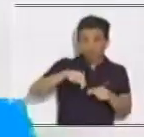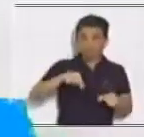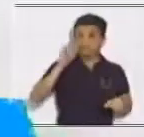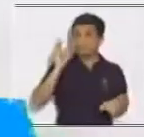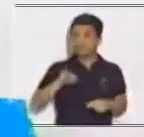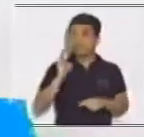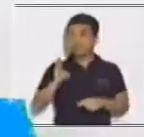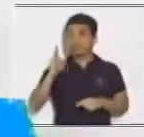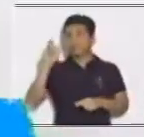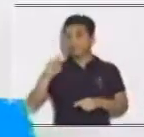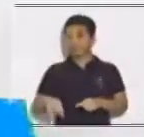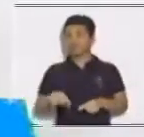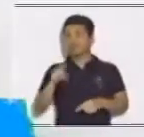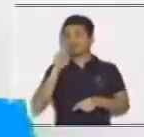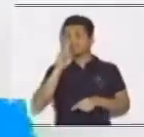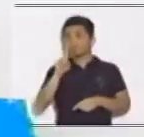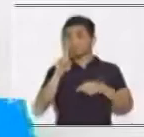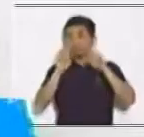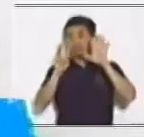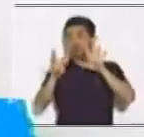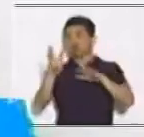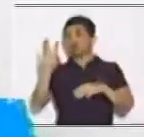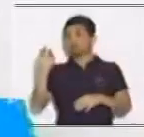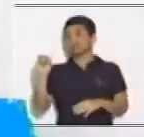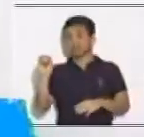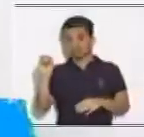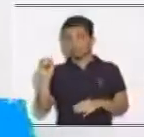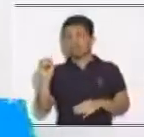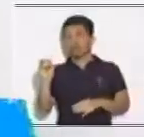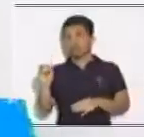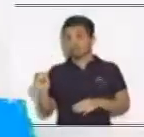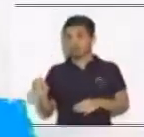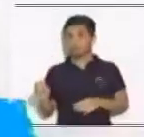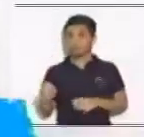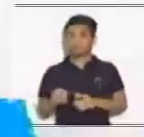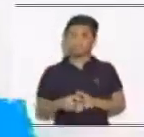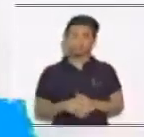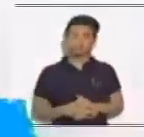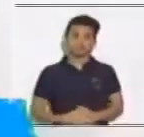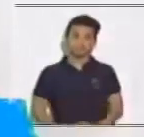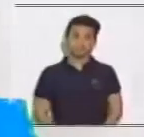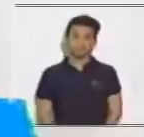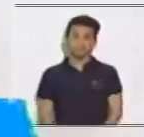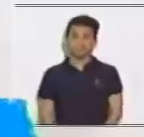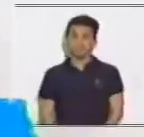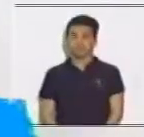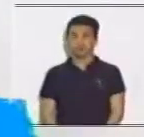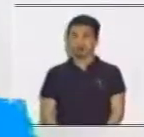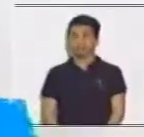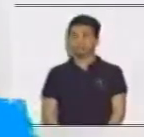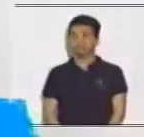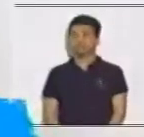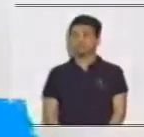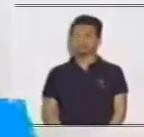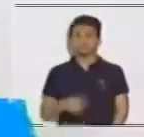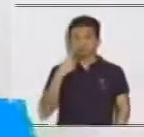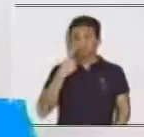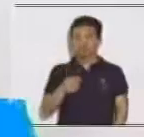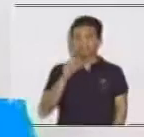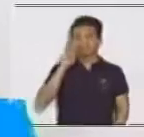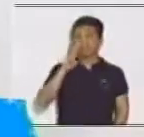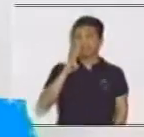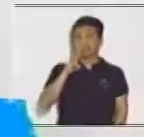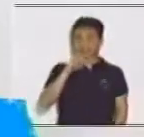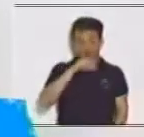ser 180 grados. Eso no falla, eso no cambia. Repito, la suma de los tres